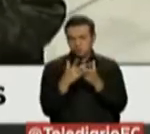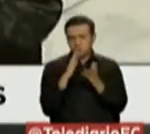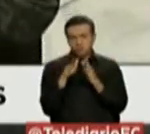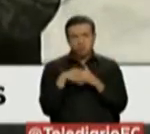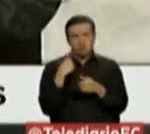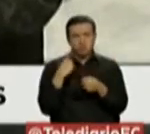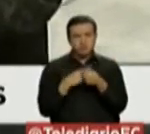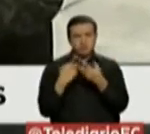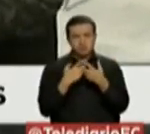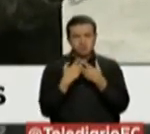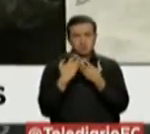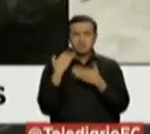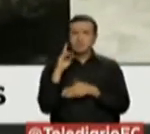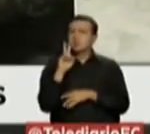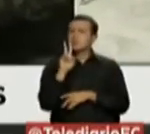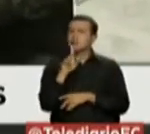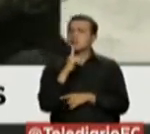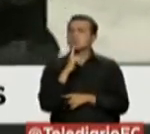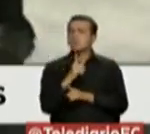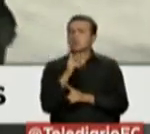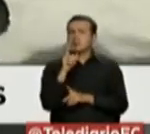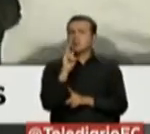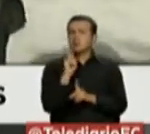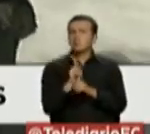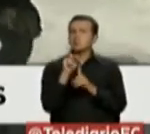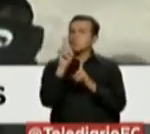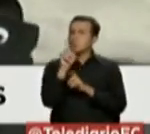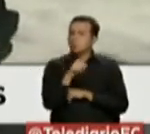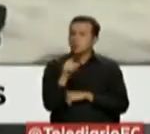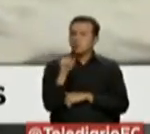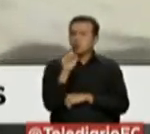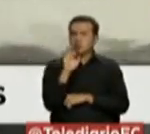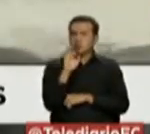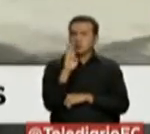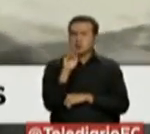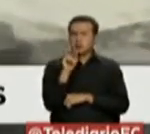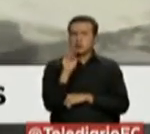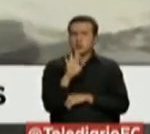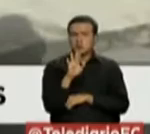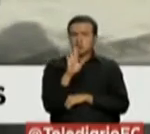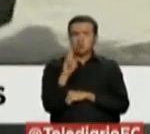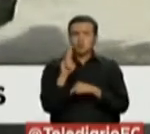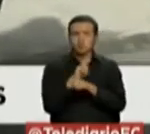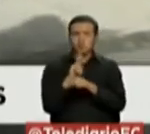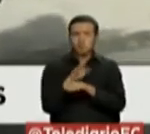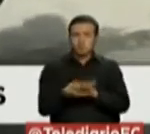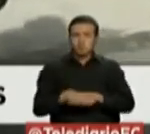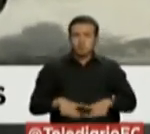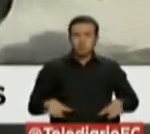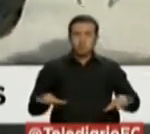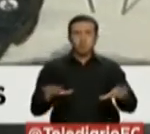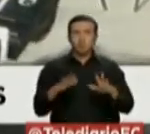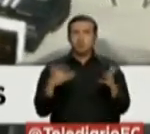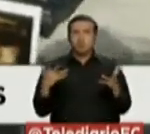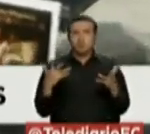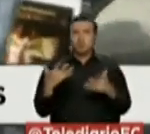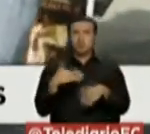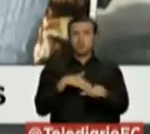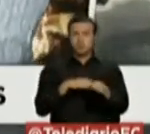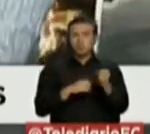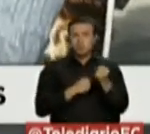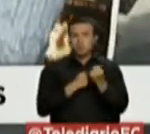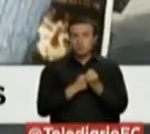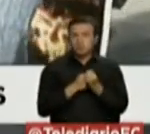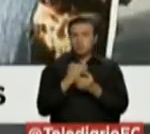los quiteños. Muy bien, sobre lo que tú decías también quiero consultarle, Esteban Andrade, el buen uso del espacio público, ¿cómo se ha estado